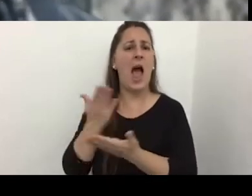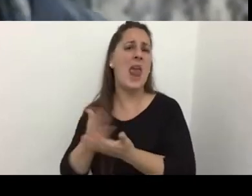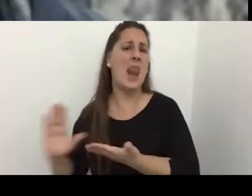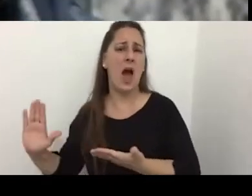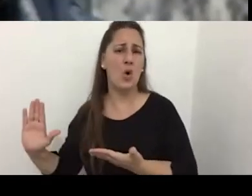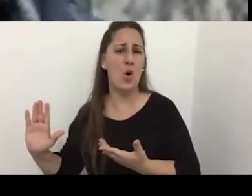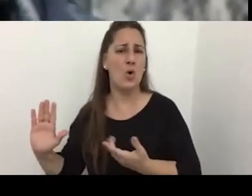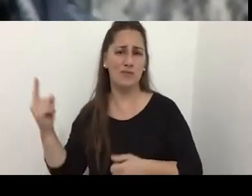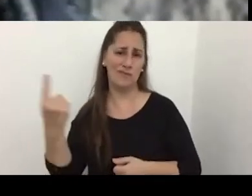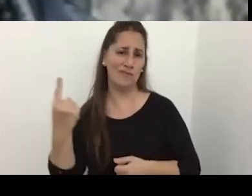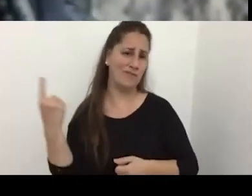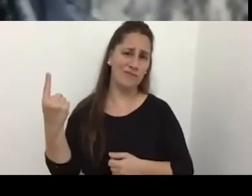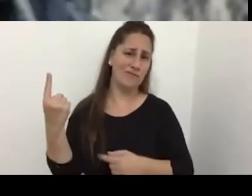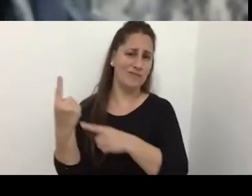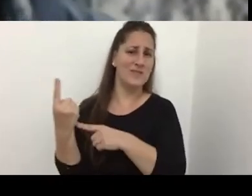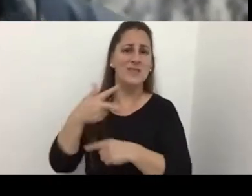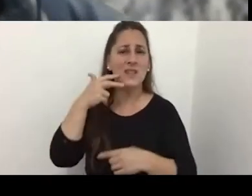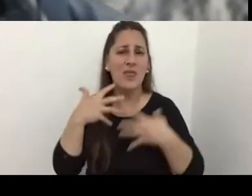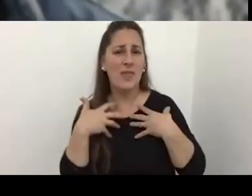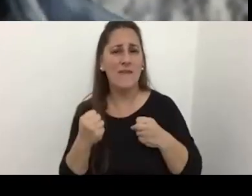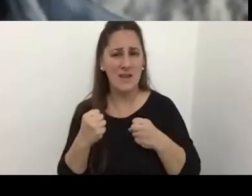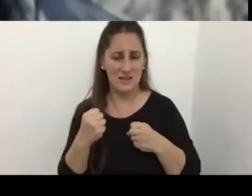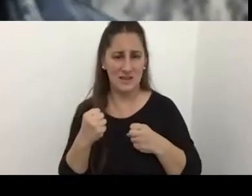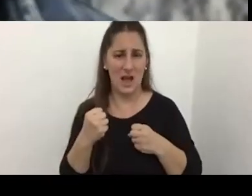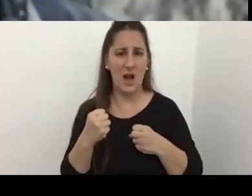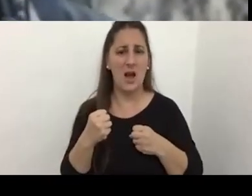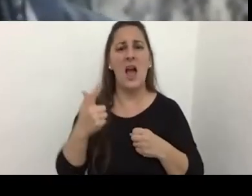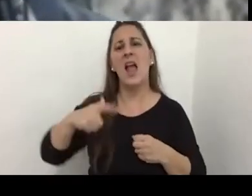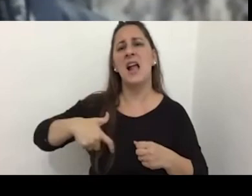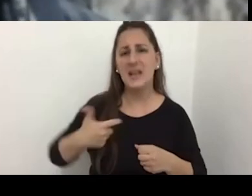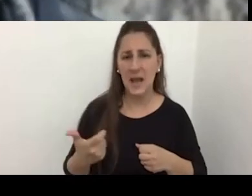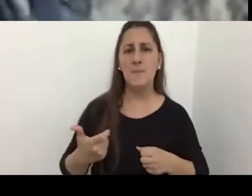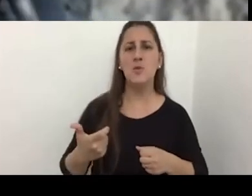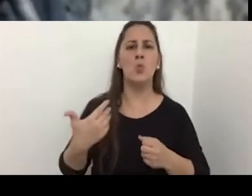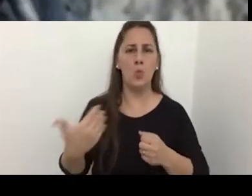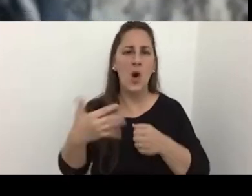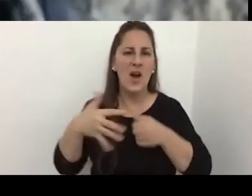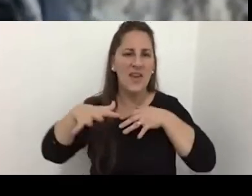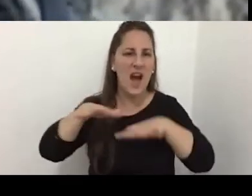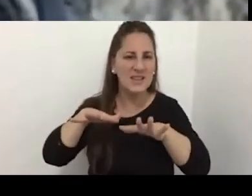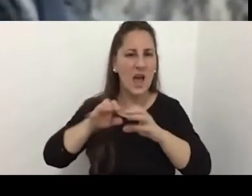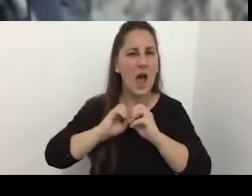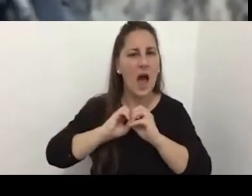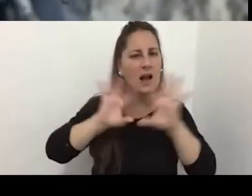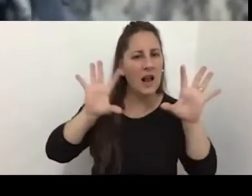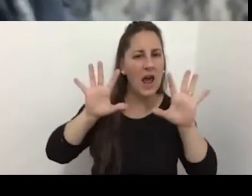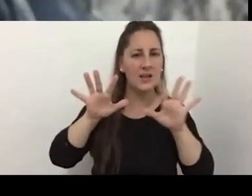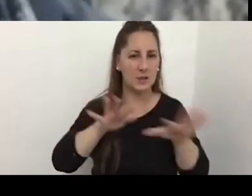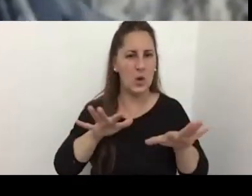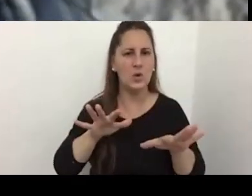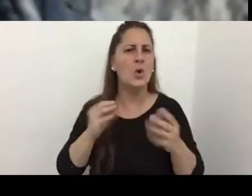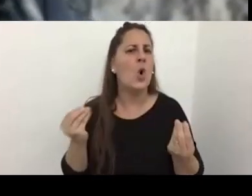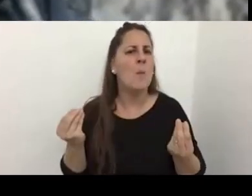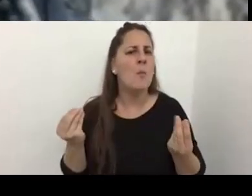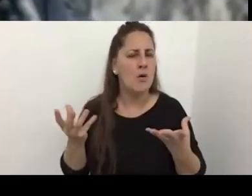de defensa de que los gremios podrían estar haciendo y esclareciendo cómo incide dentro